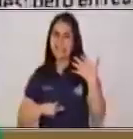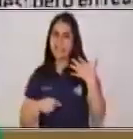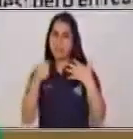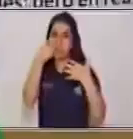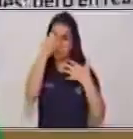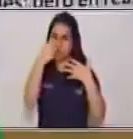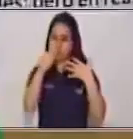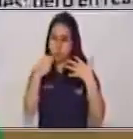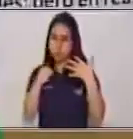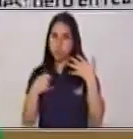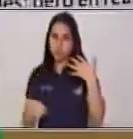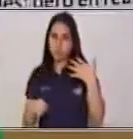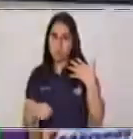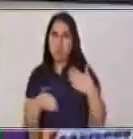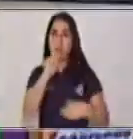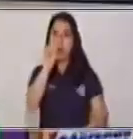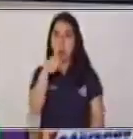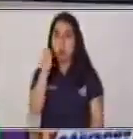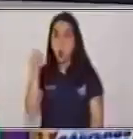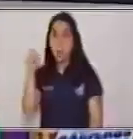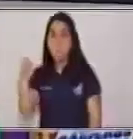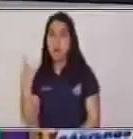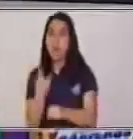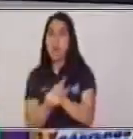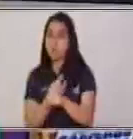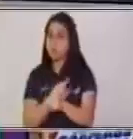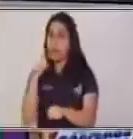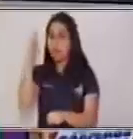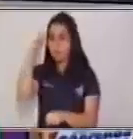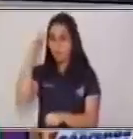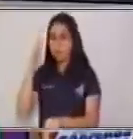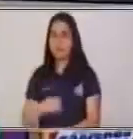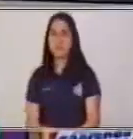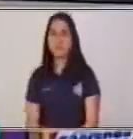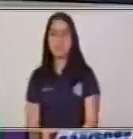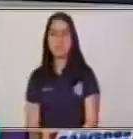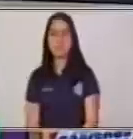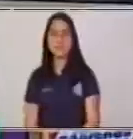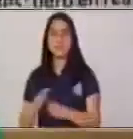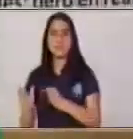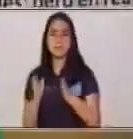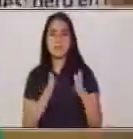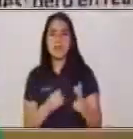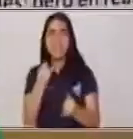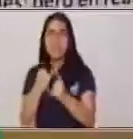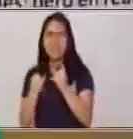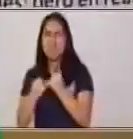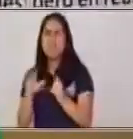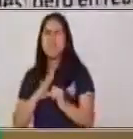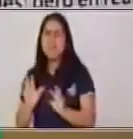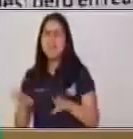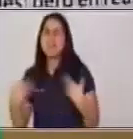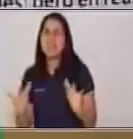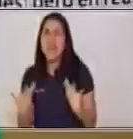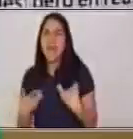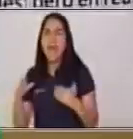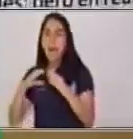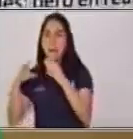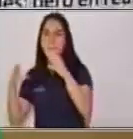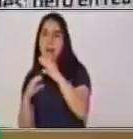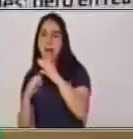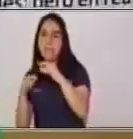en nuestro internet. Y por último tenemos un párrafo de conclusión, y este va a ser una